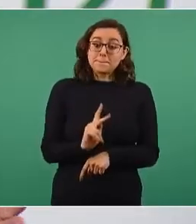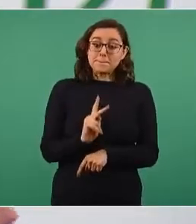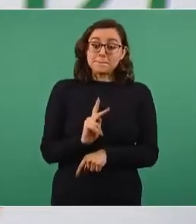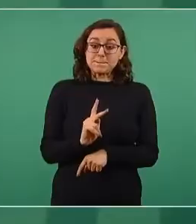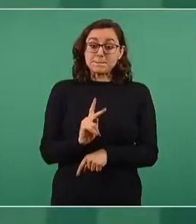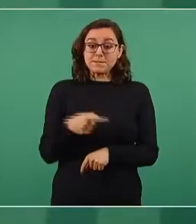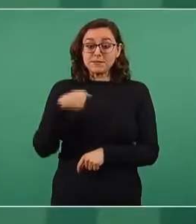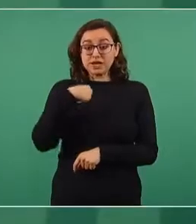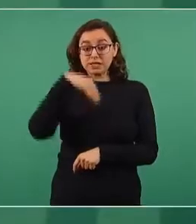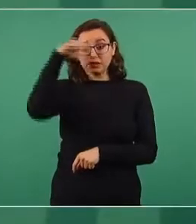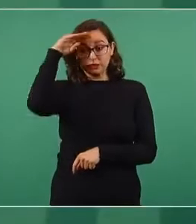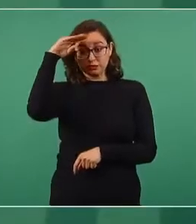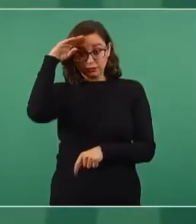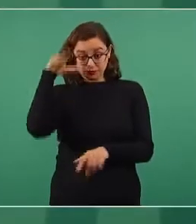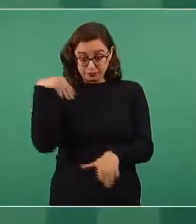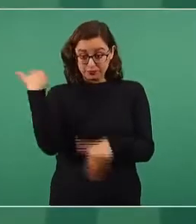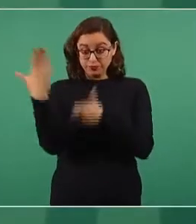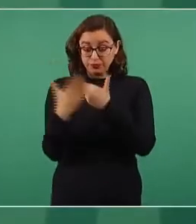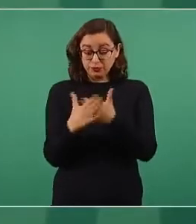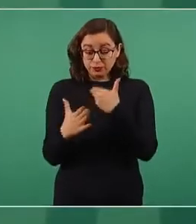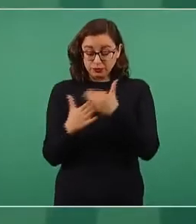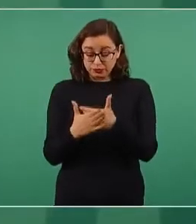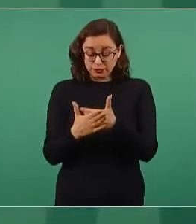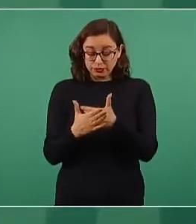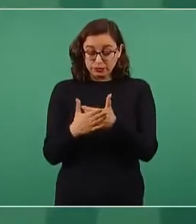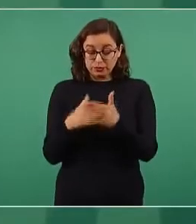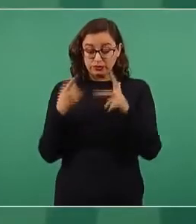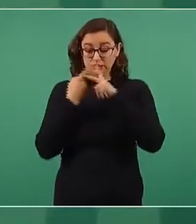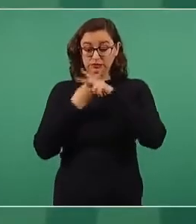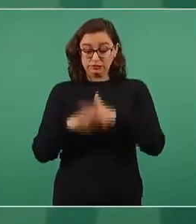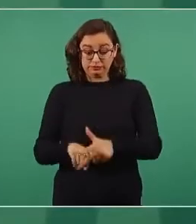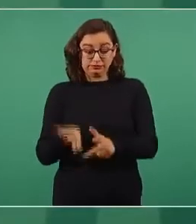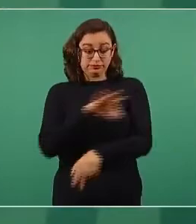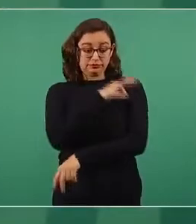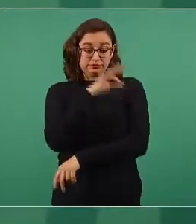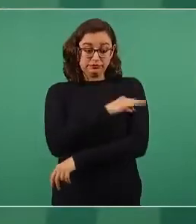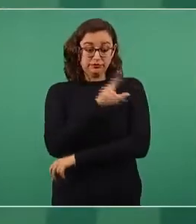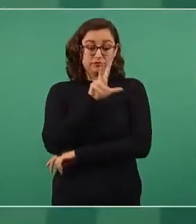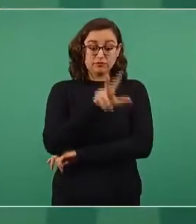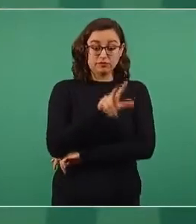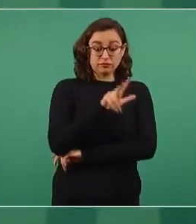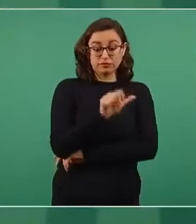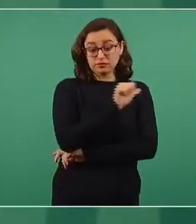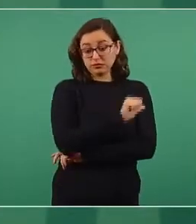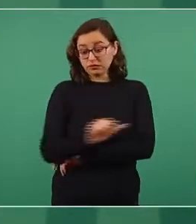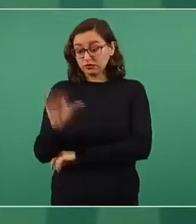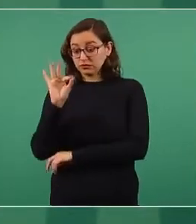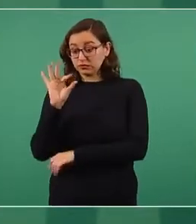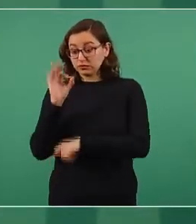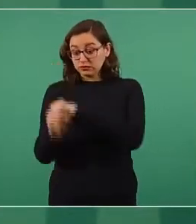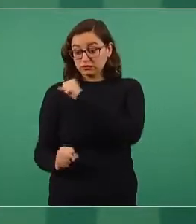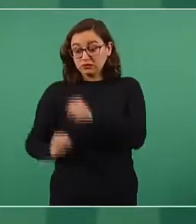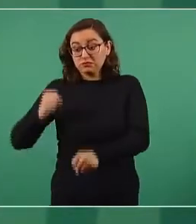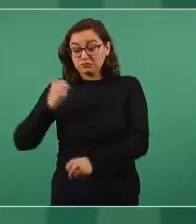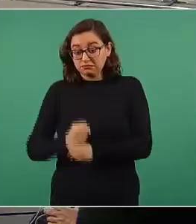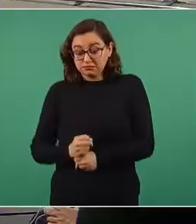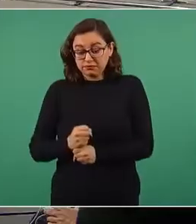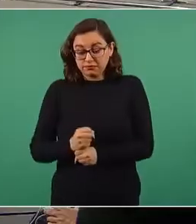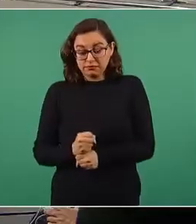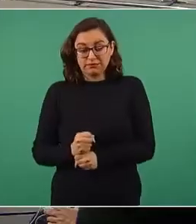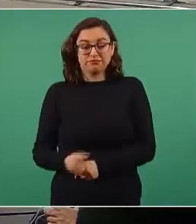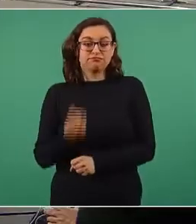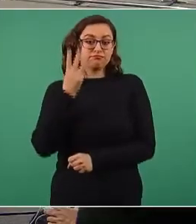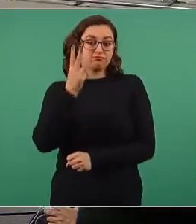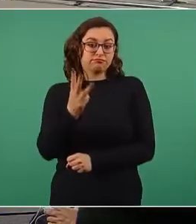39 años va a cubrir más o menos pues ese universo, casi 3 millones. Y lo vamos a